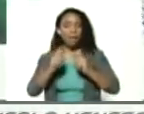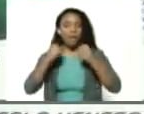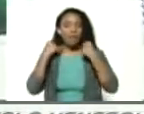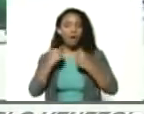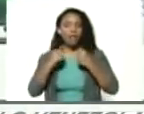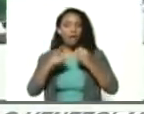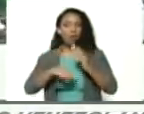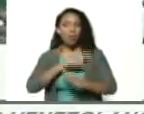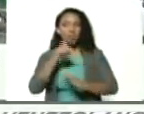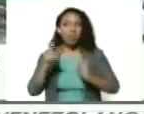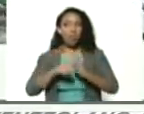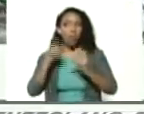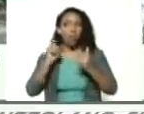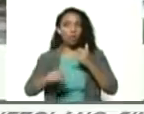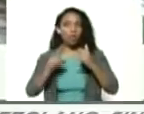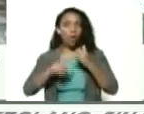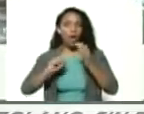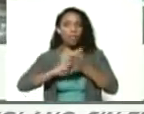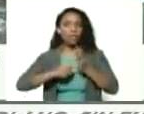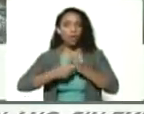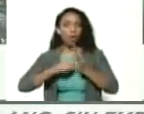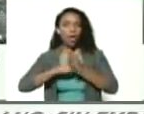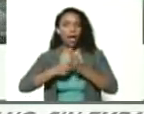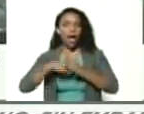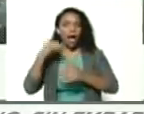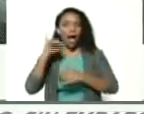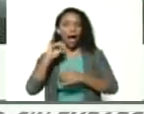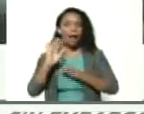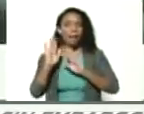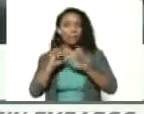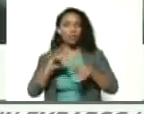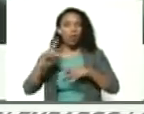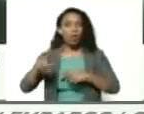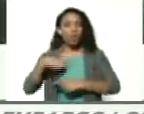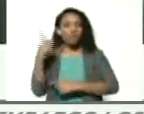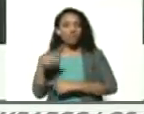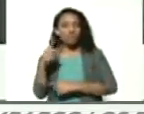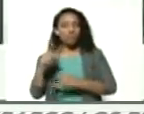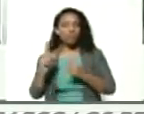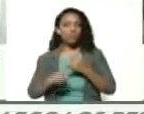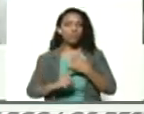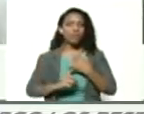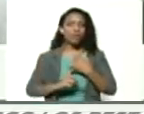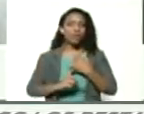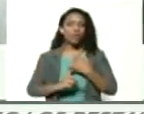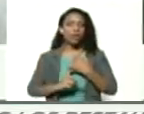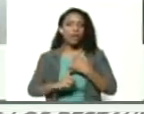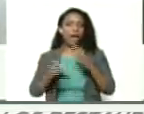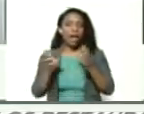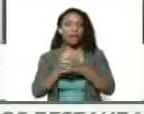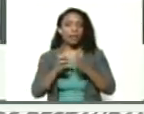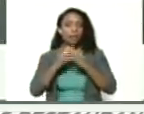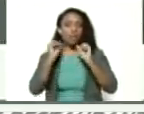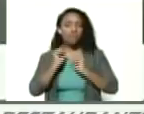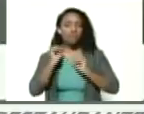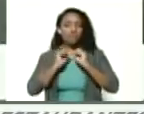equipadas con lo último de la tecnología. Contamos con ventiladores, equipos de